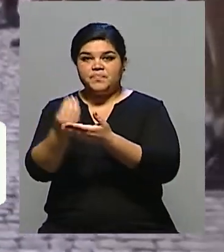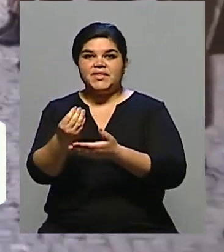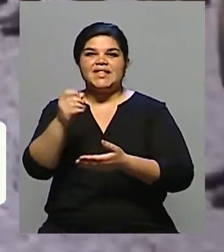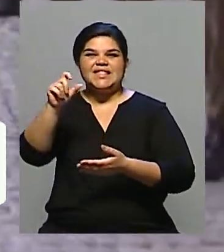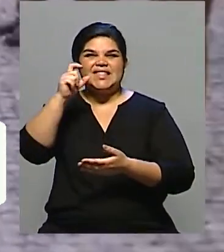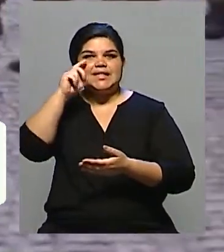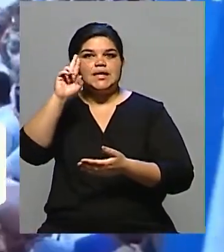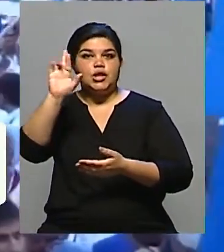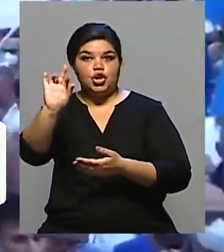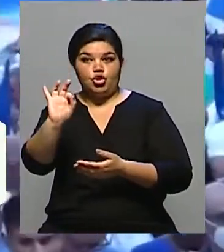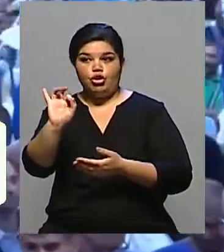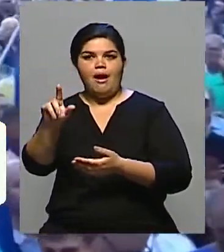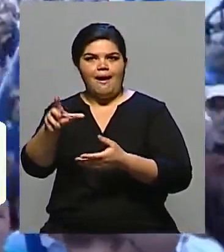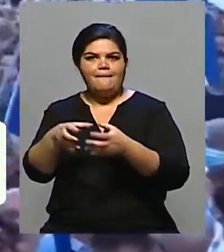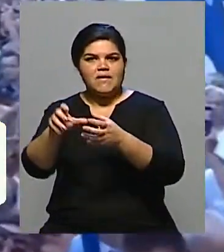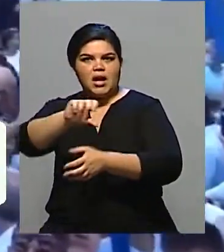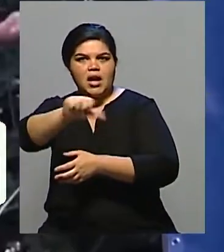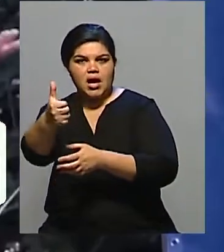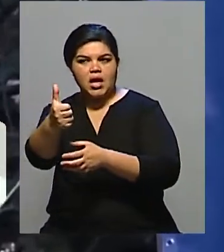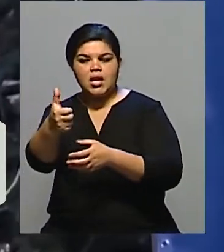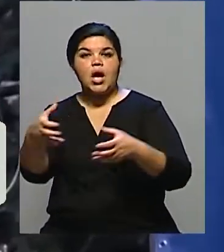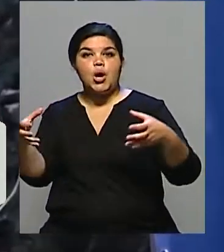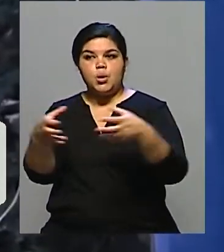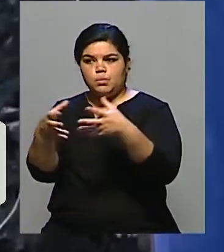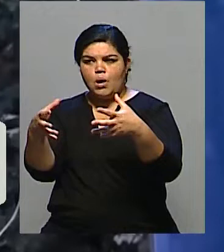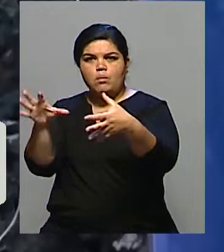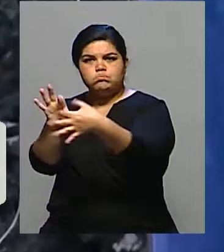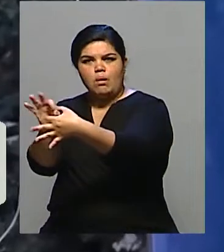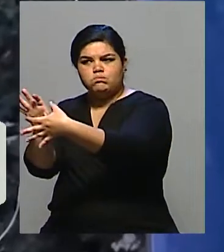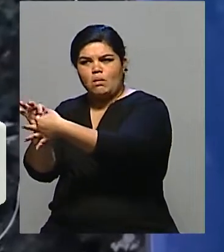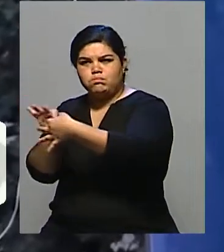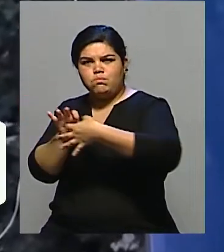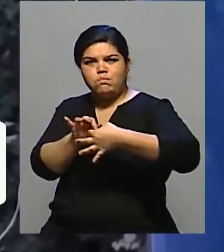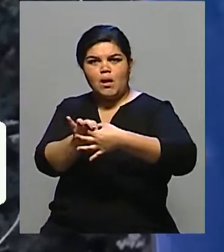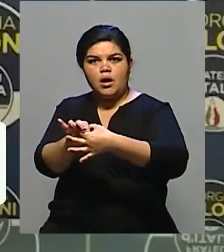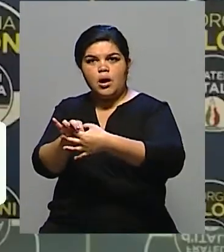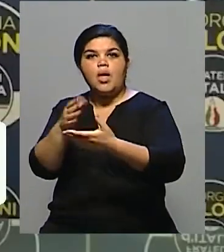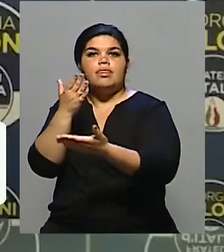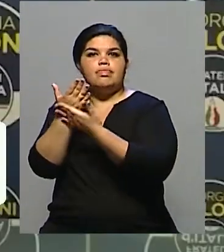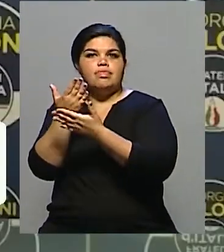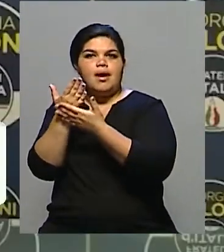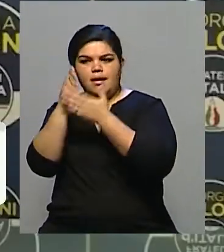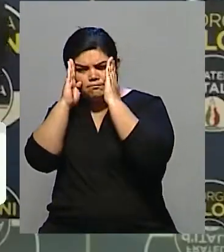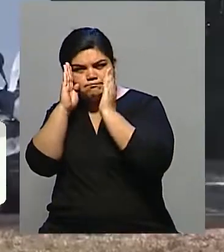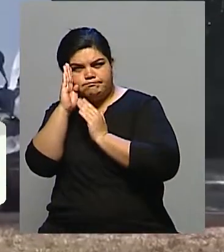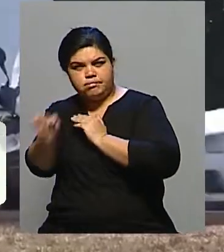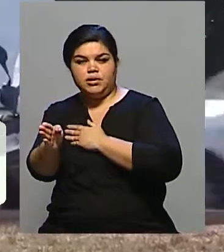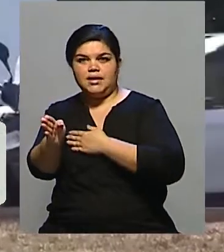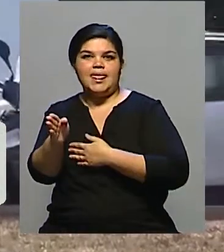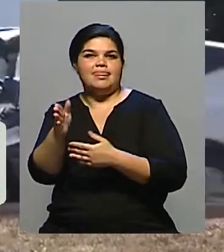Italia con su partido Forza Italia y formó una coalición de derecha conservadora, tal cual la